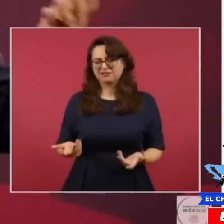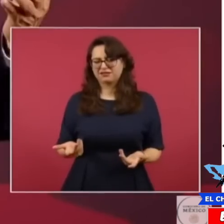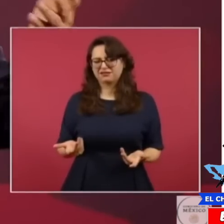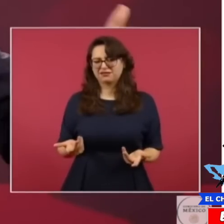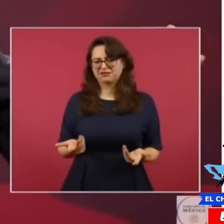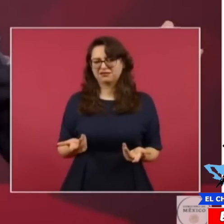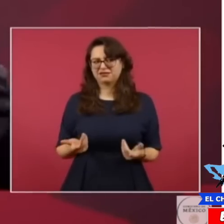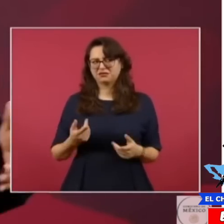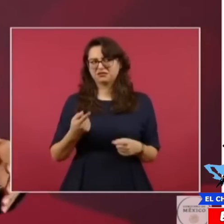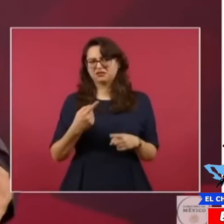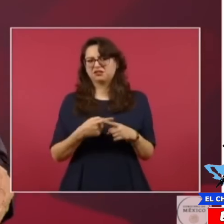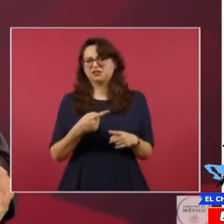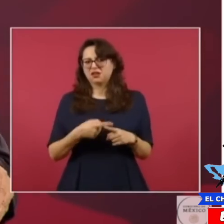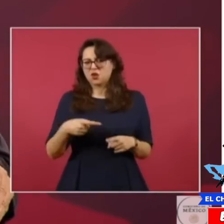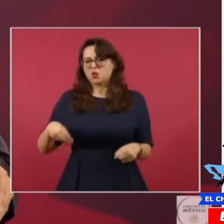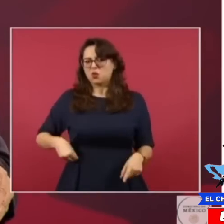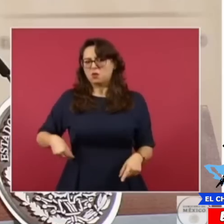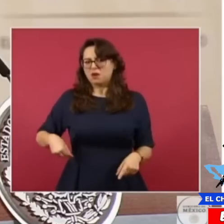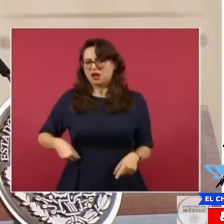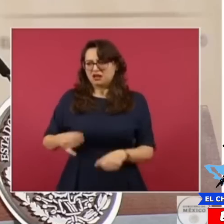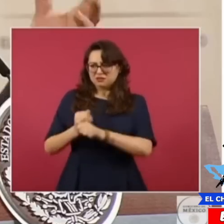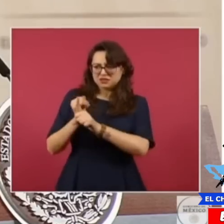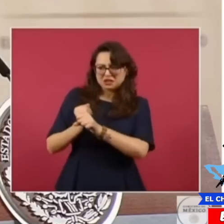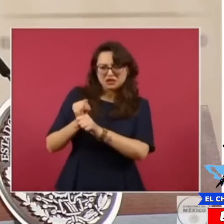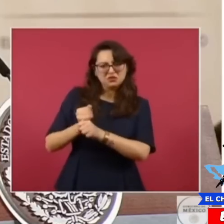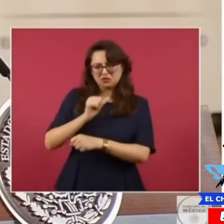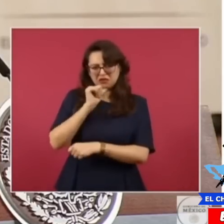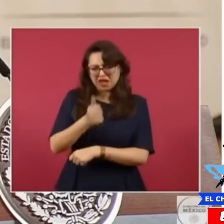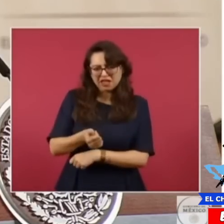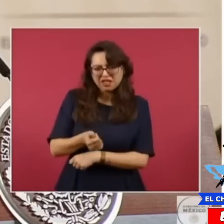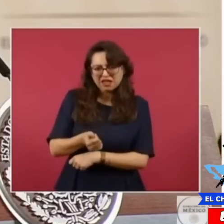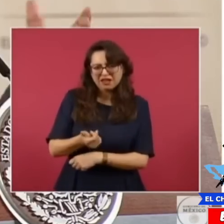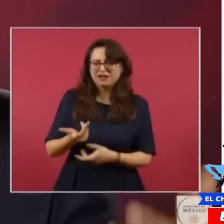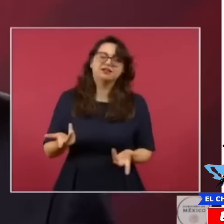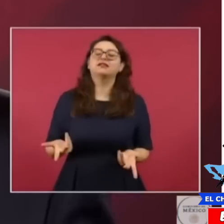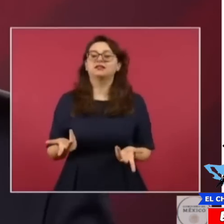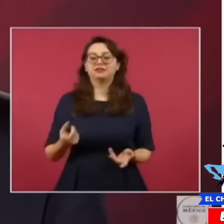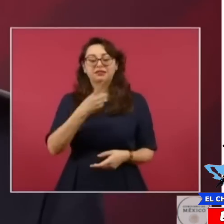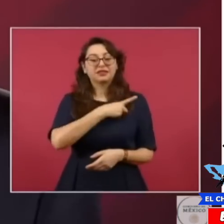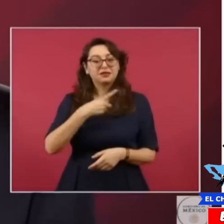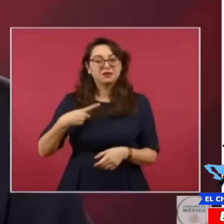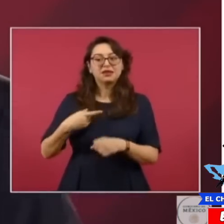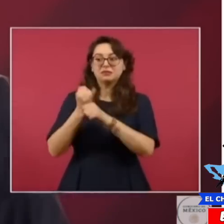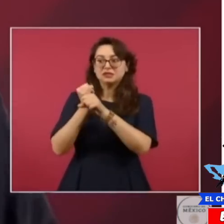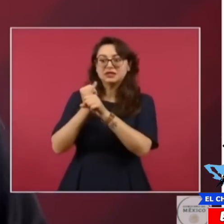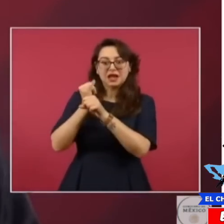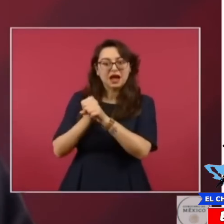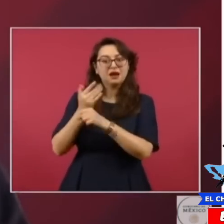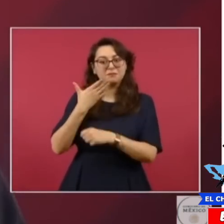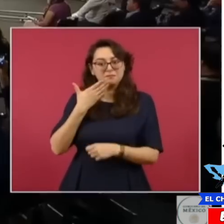y tenemos que conocer realmente lo que sucedió hay versiones y